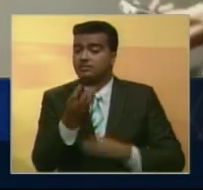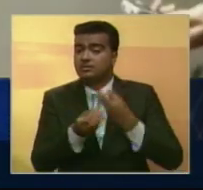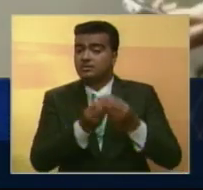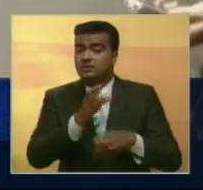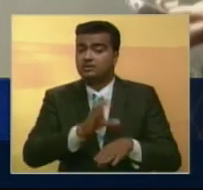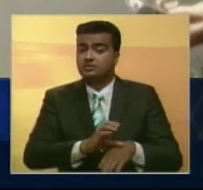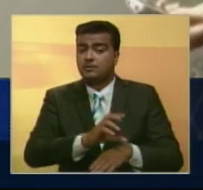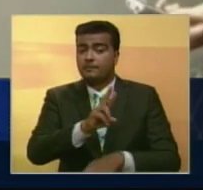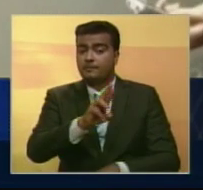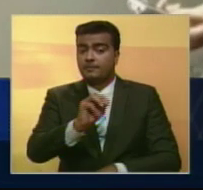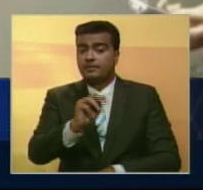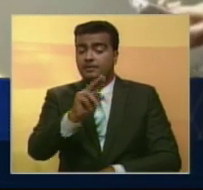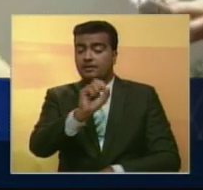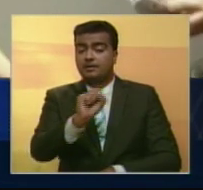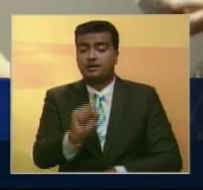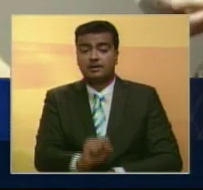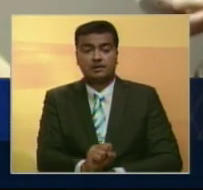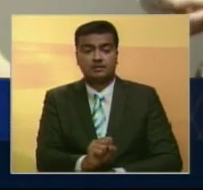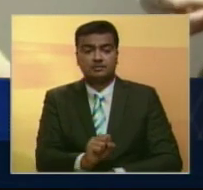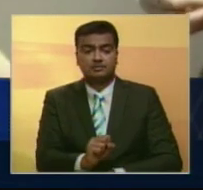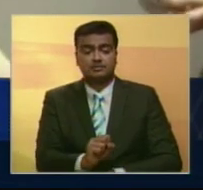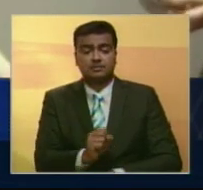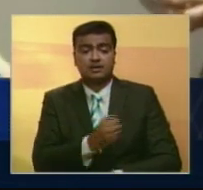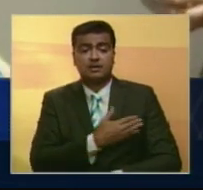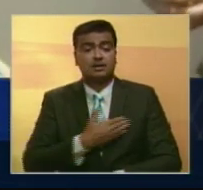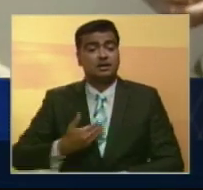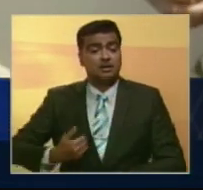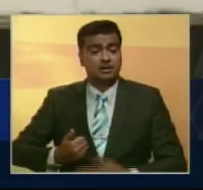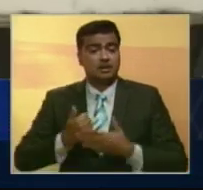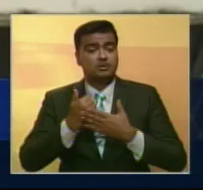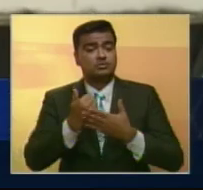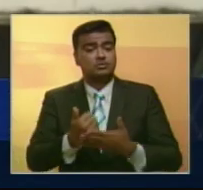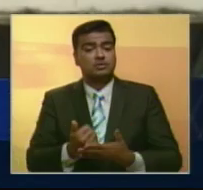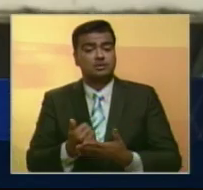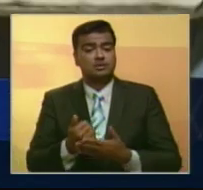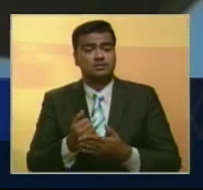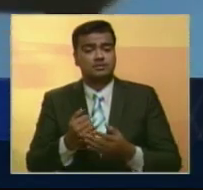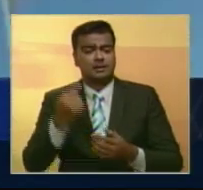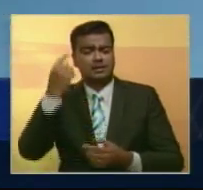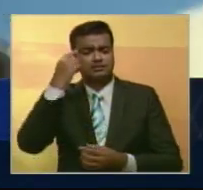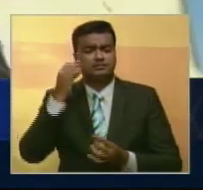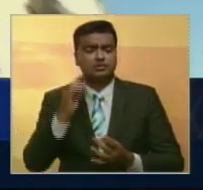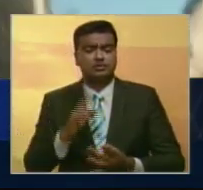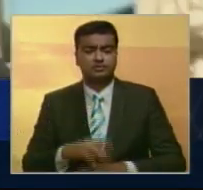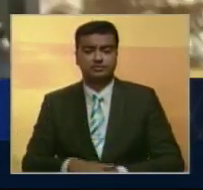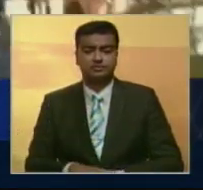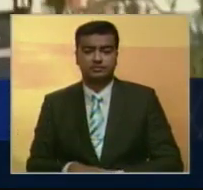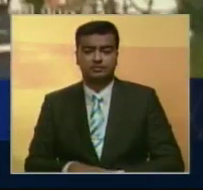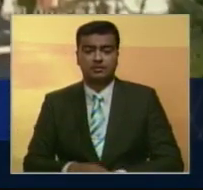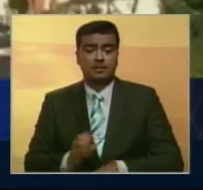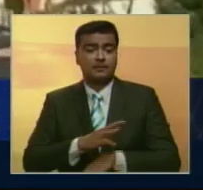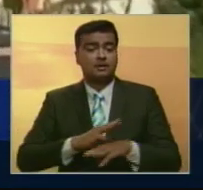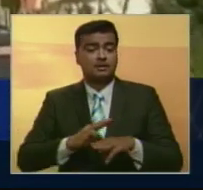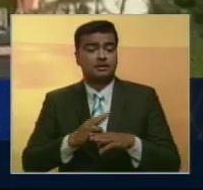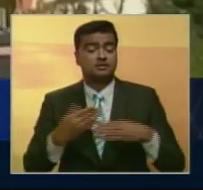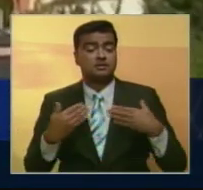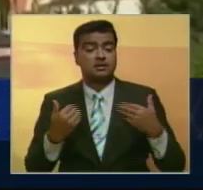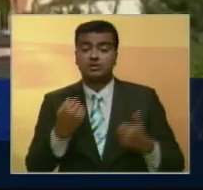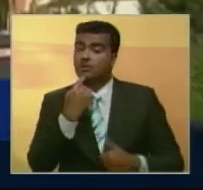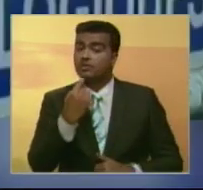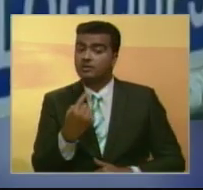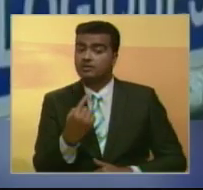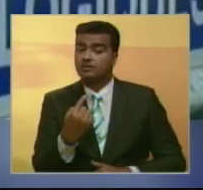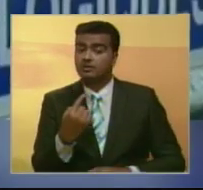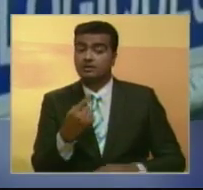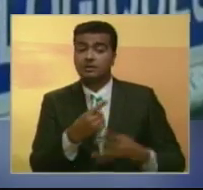ciudad de Rennes sobre un medicamento oral que pretendía servir de analgésico. La ministra de Salud francesa, Marisol Touraine, calificó el